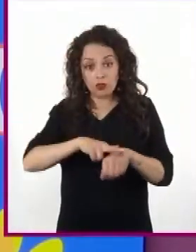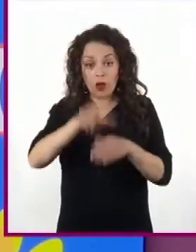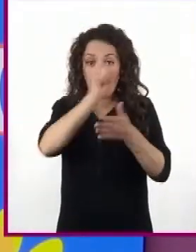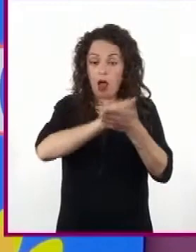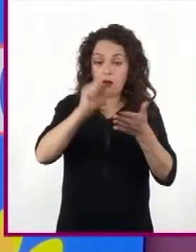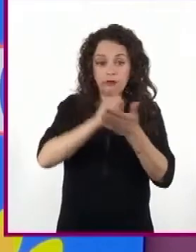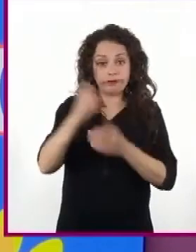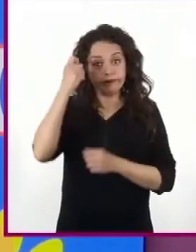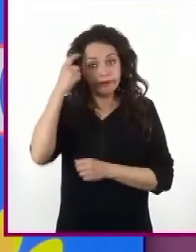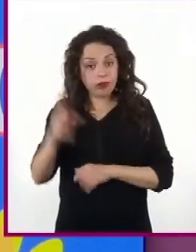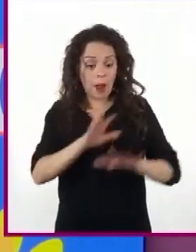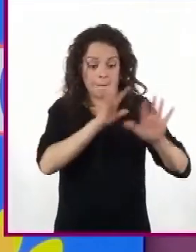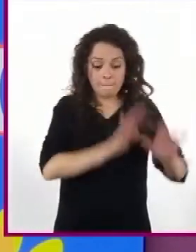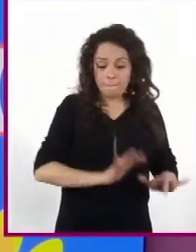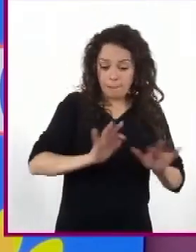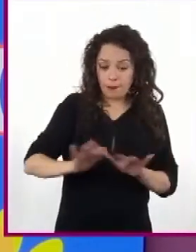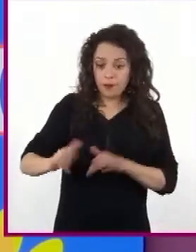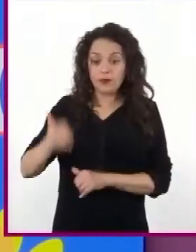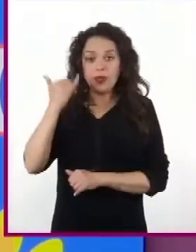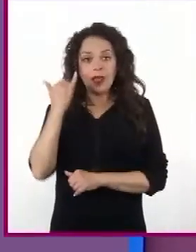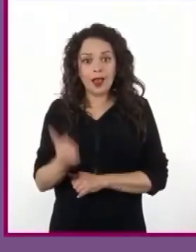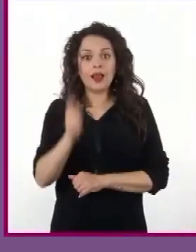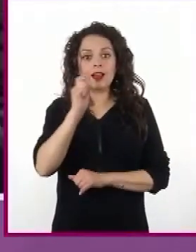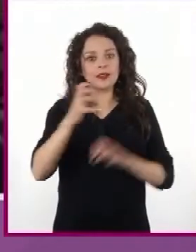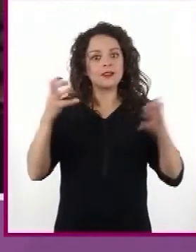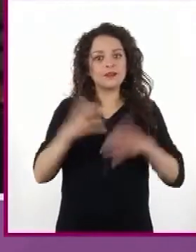compositor, pianista y creador mexicano.